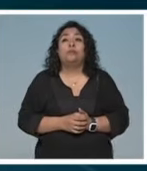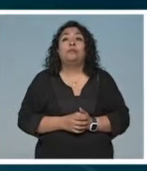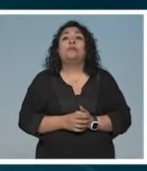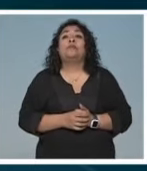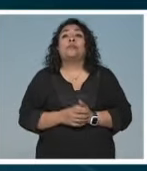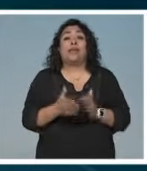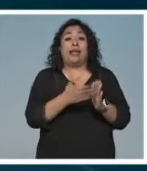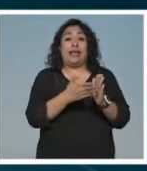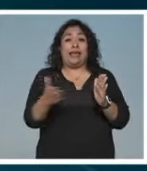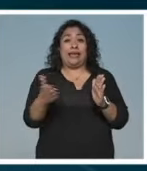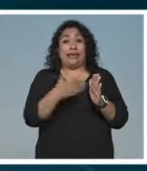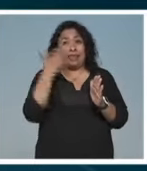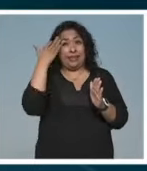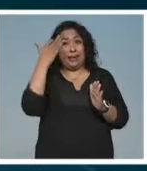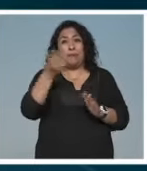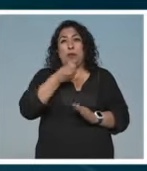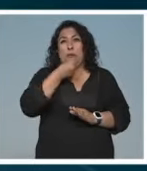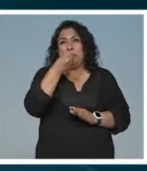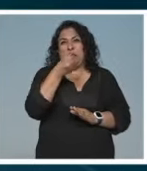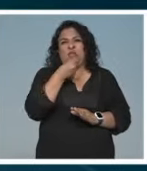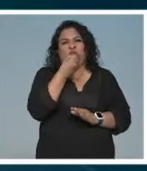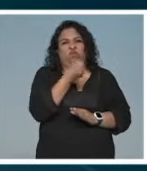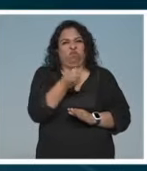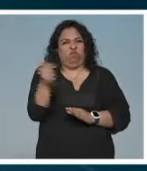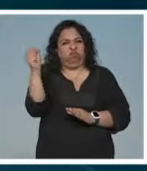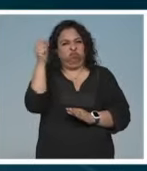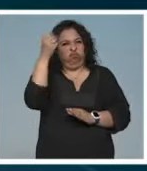en la etapa del viejo maestro,